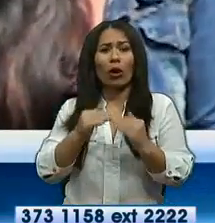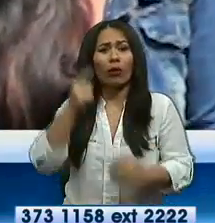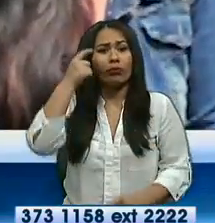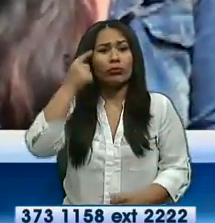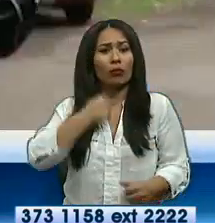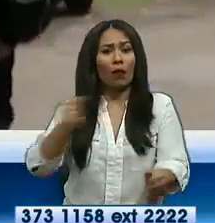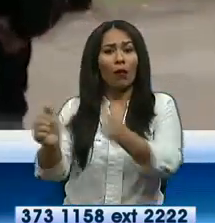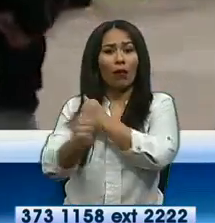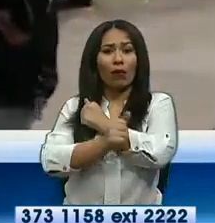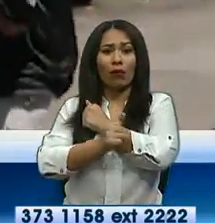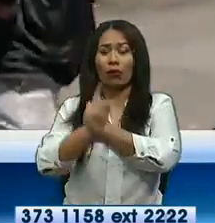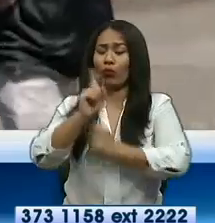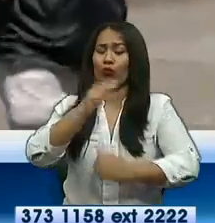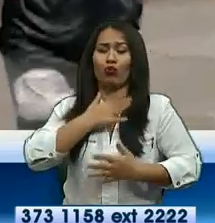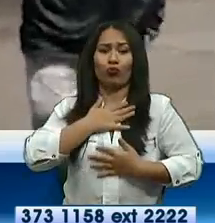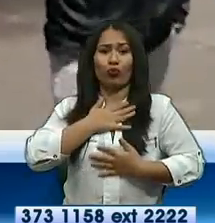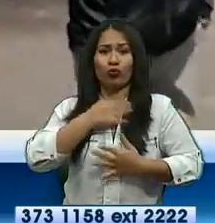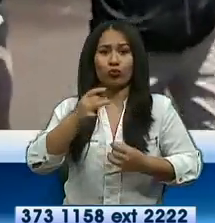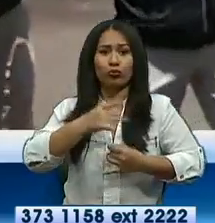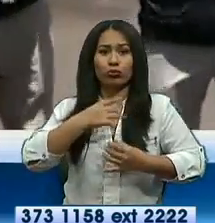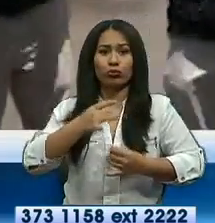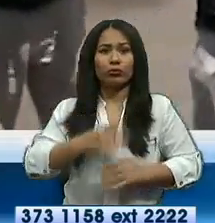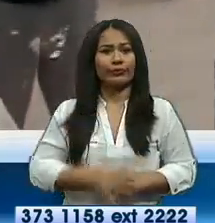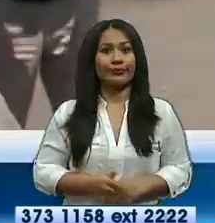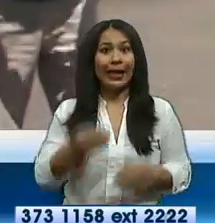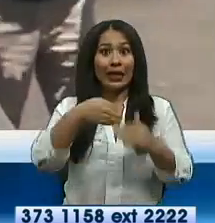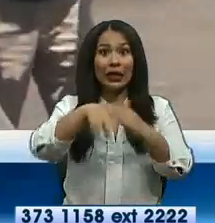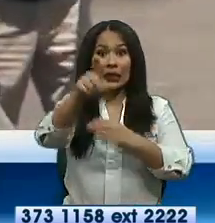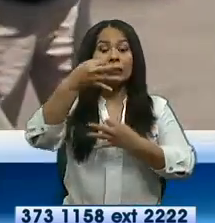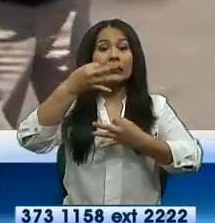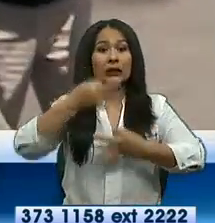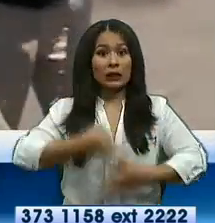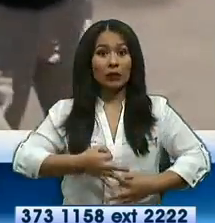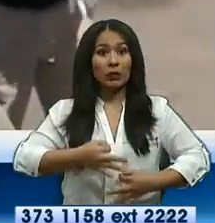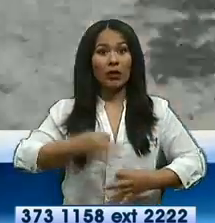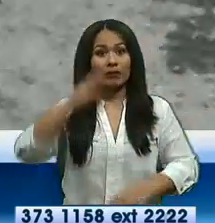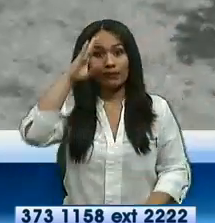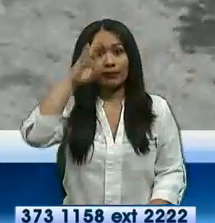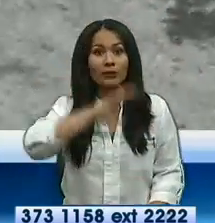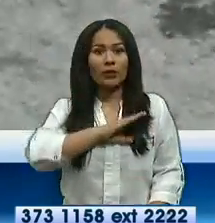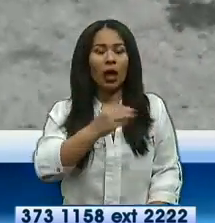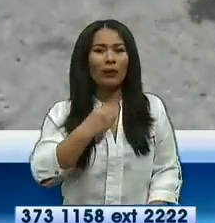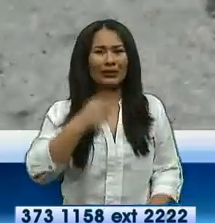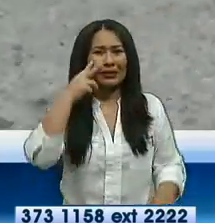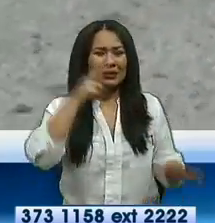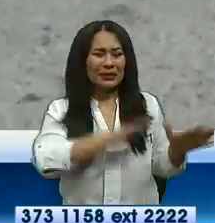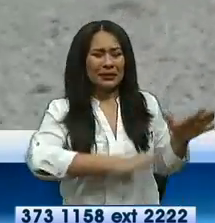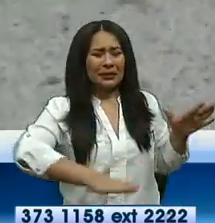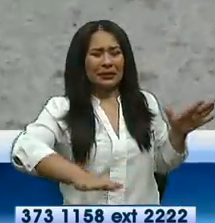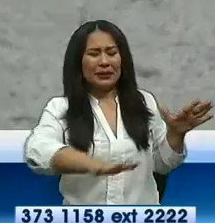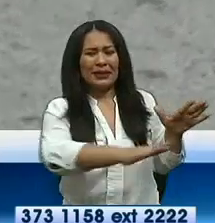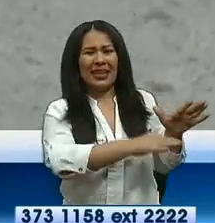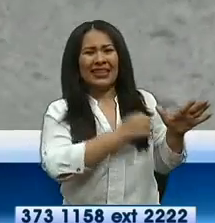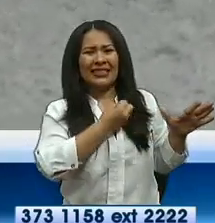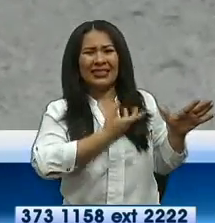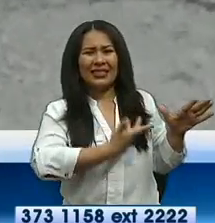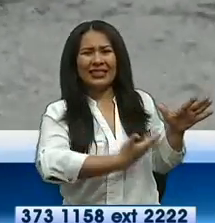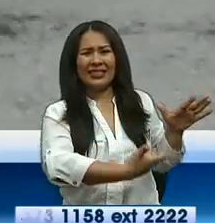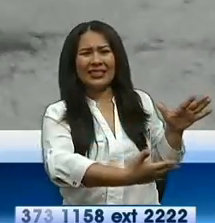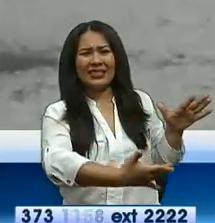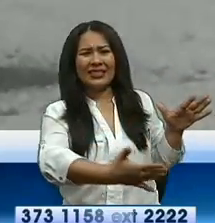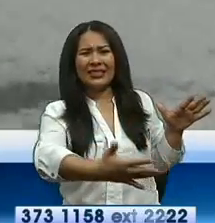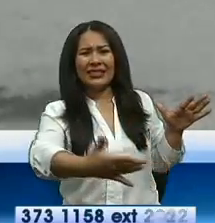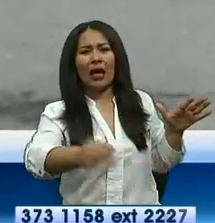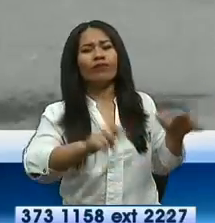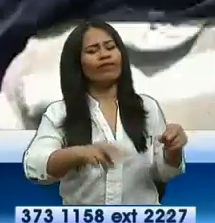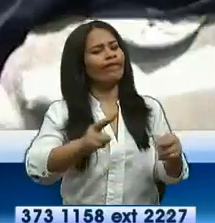y quisiera... Mientras tanto, dentro de la banda de seguridad de la vía de primer orden, una mancha de sangre daba cuenta de una tragedia más en